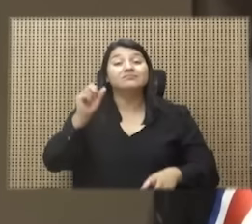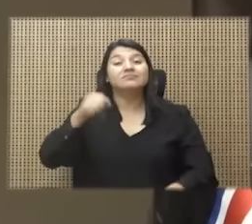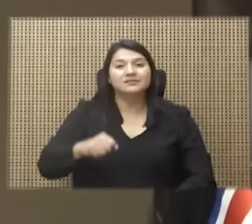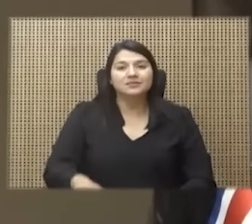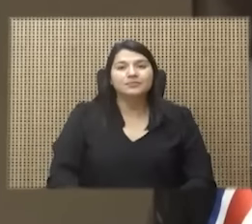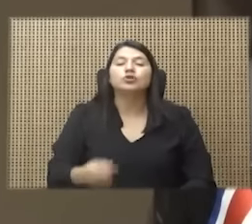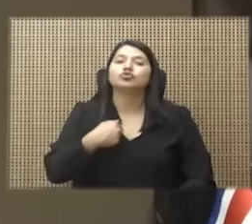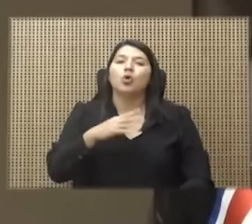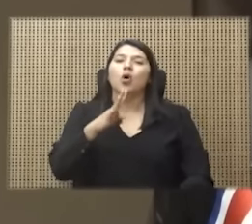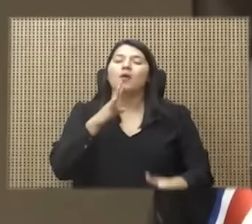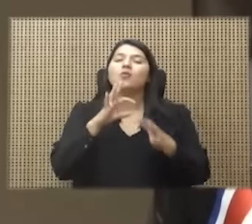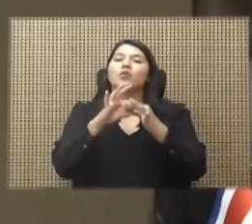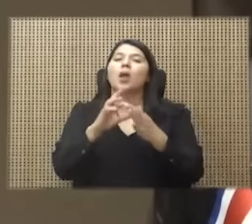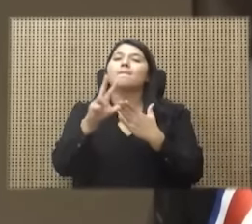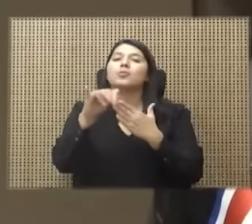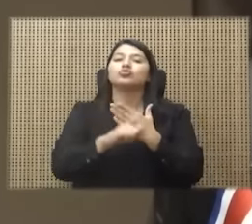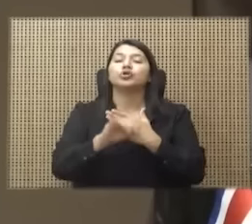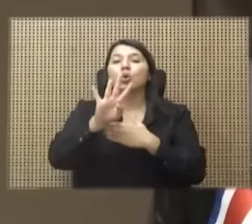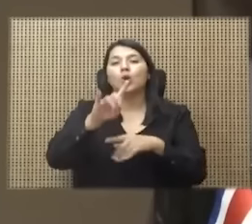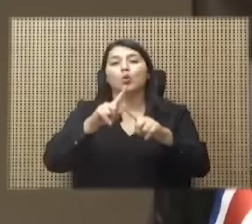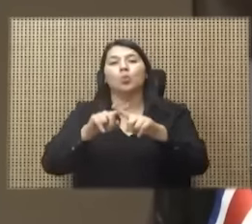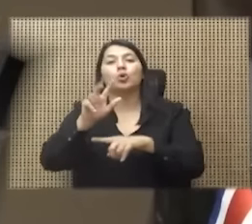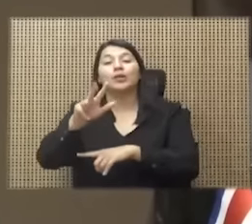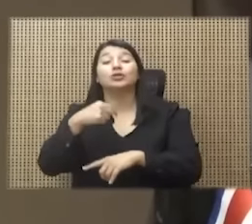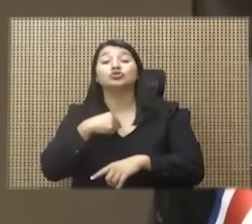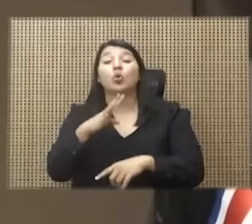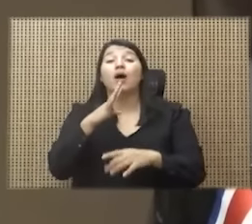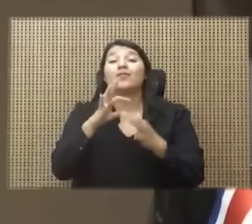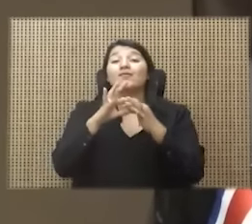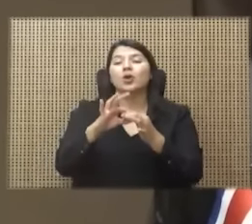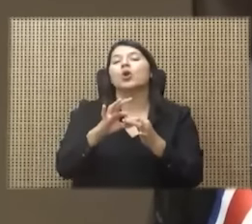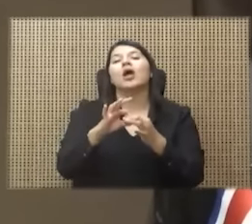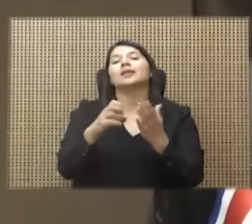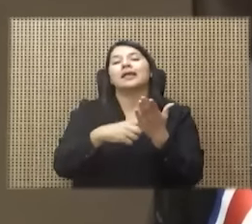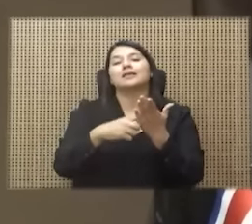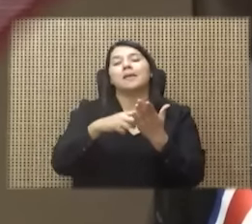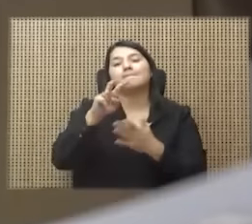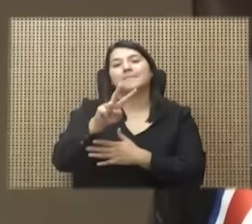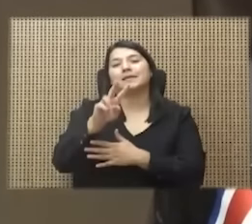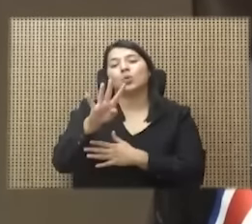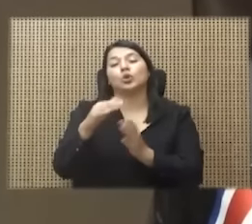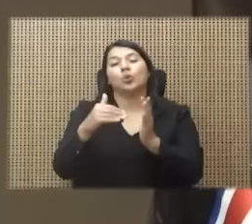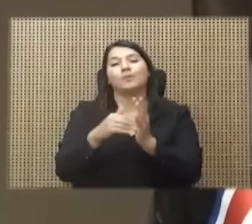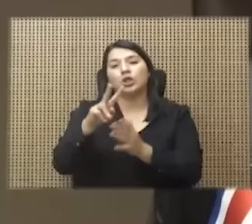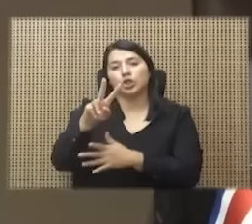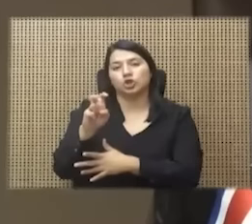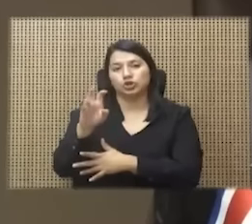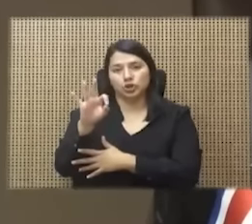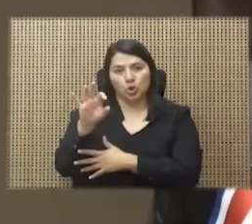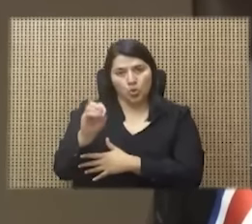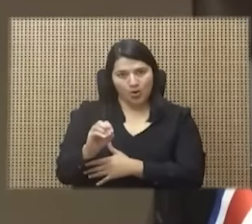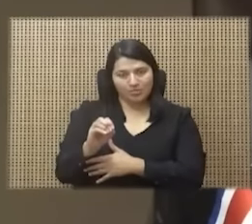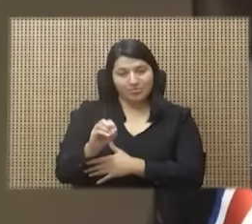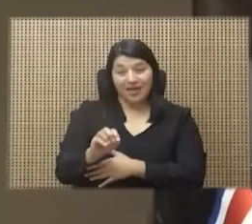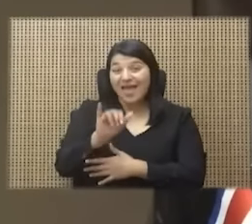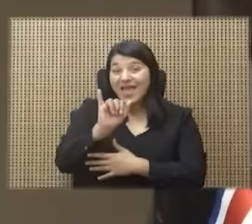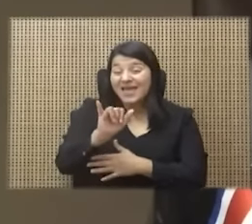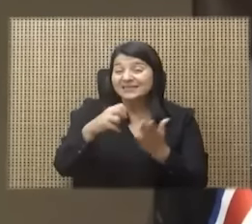jornadas 4x3, estoy hablando del expediente 24.290, un expediente que presenta un